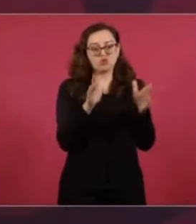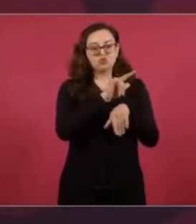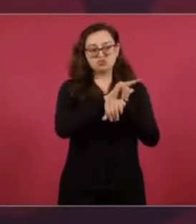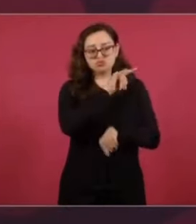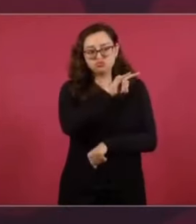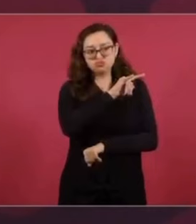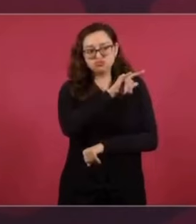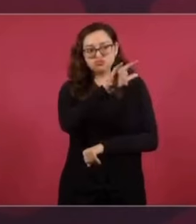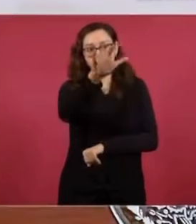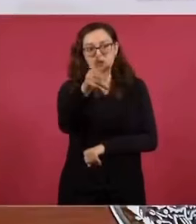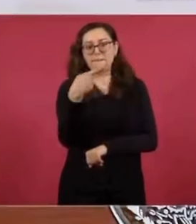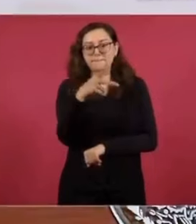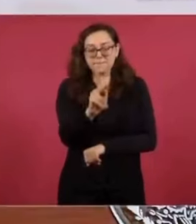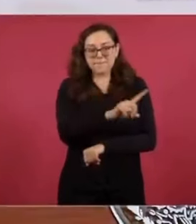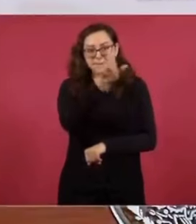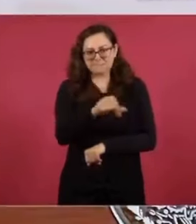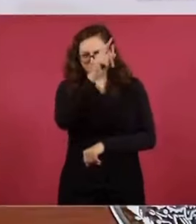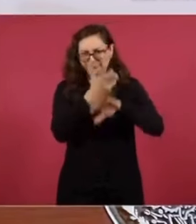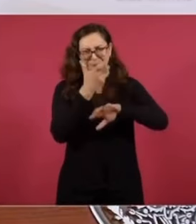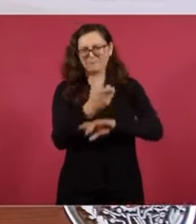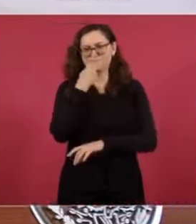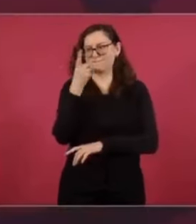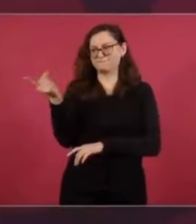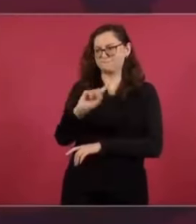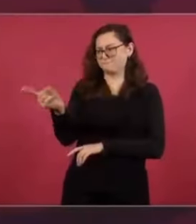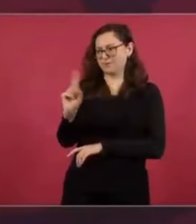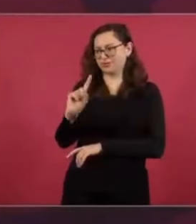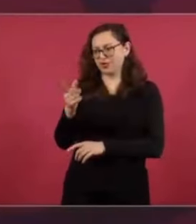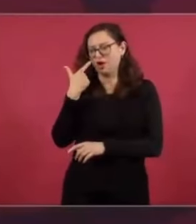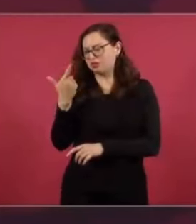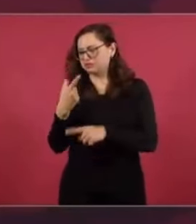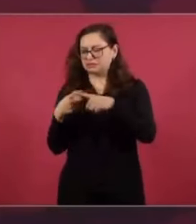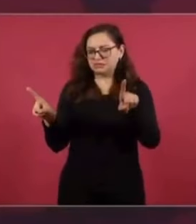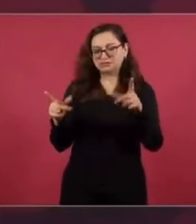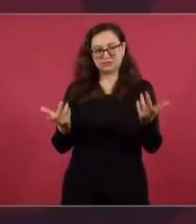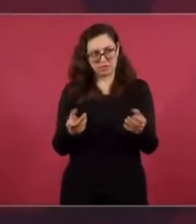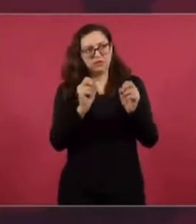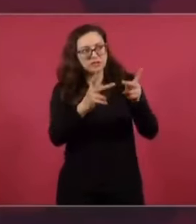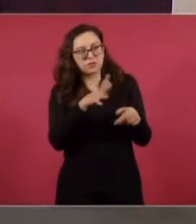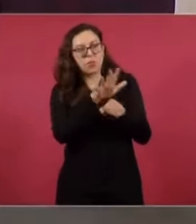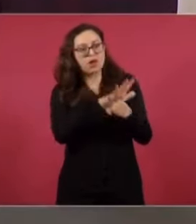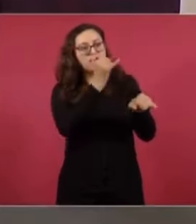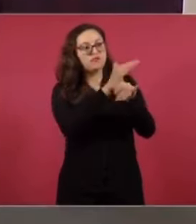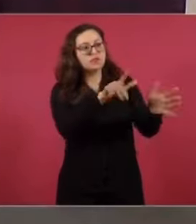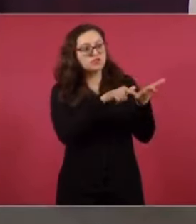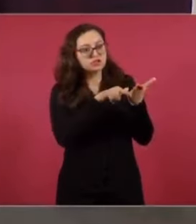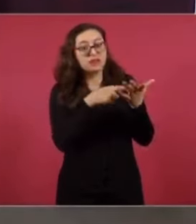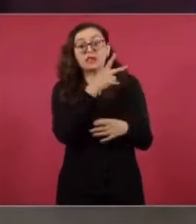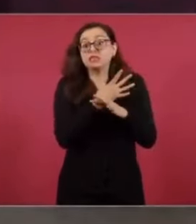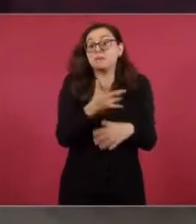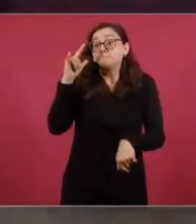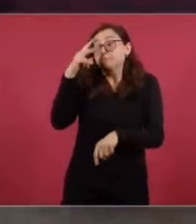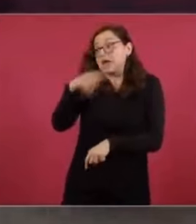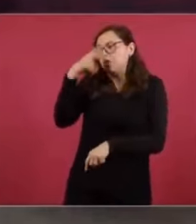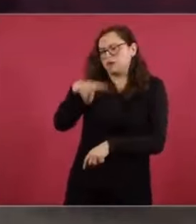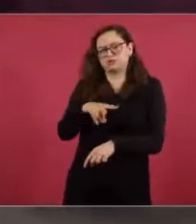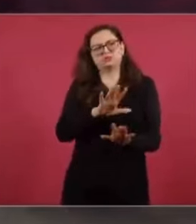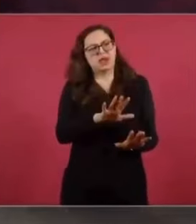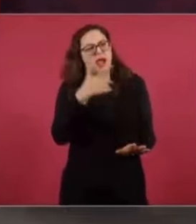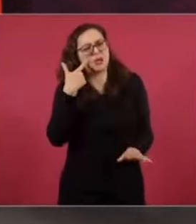pero no hay de parte de Estados Unidos la información específica. Dicen México,